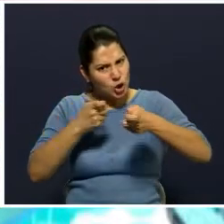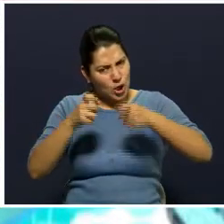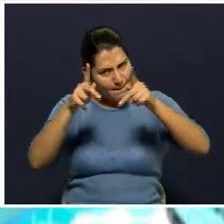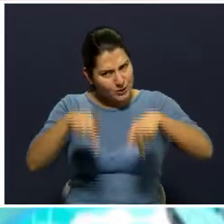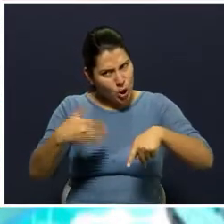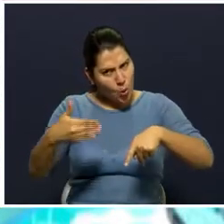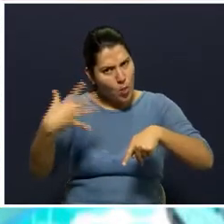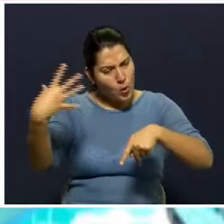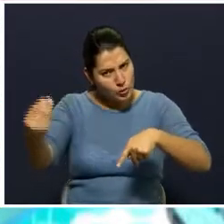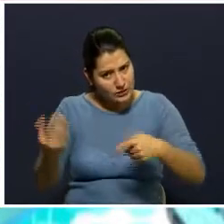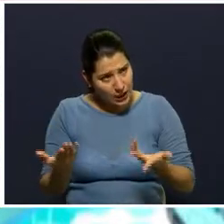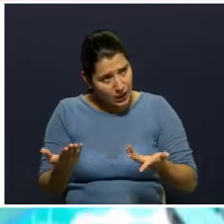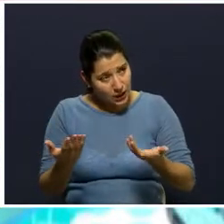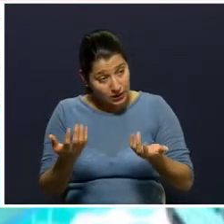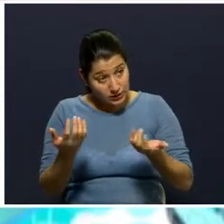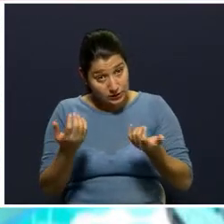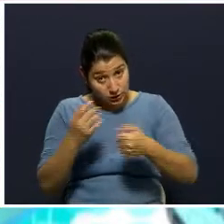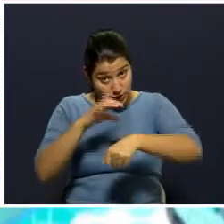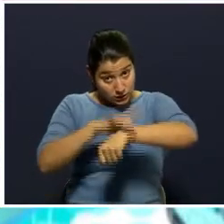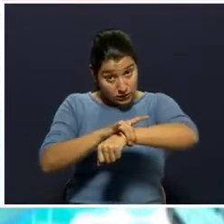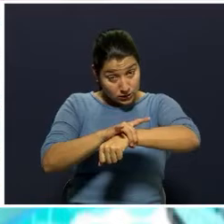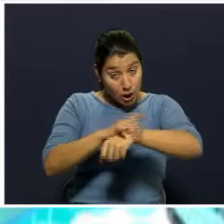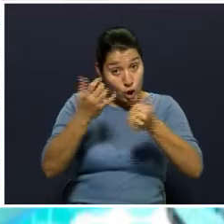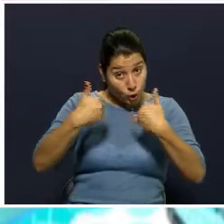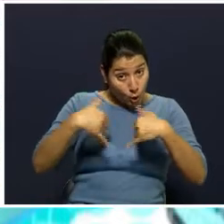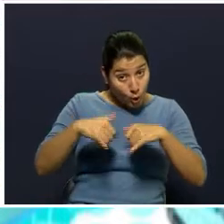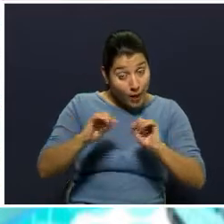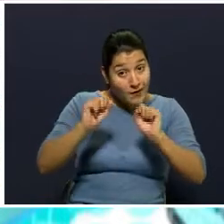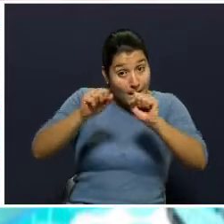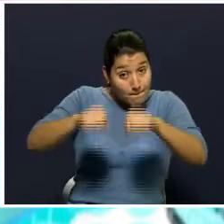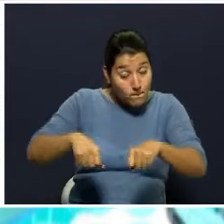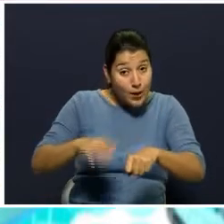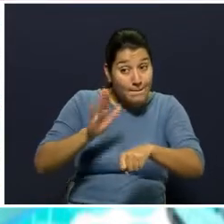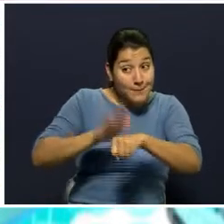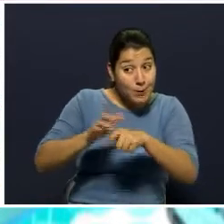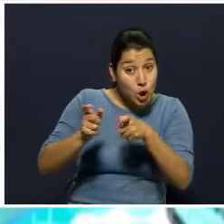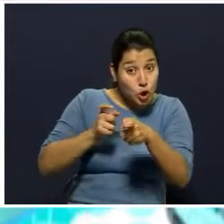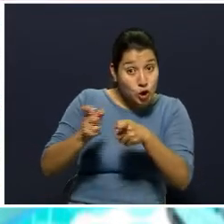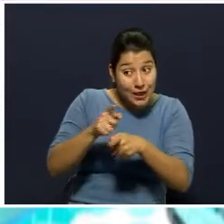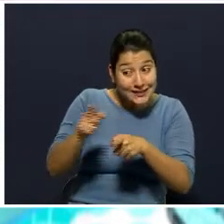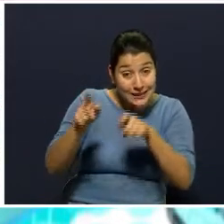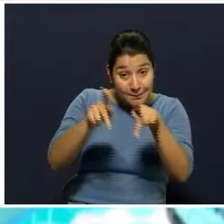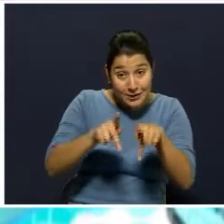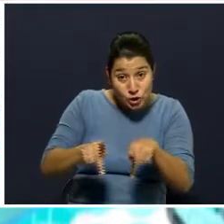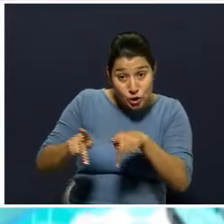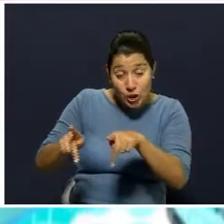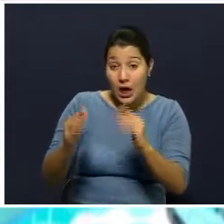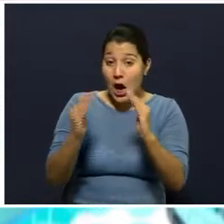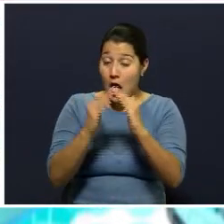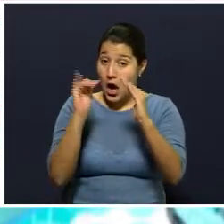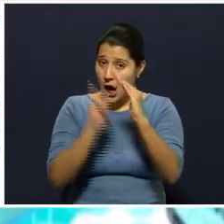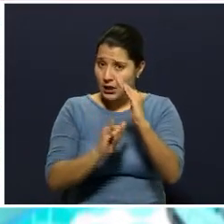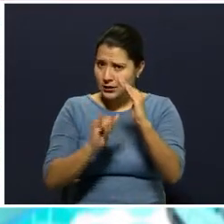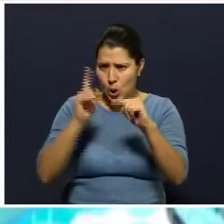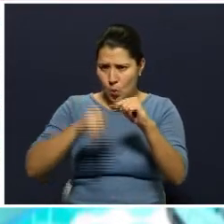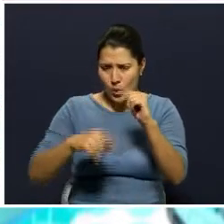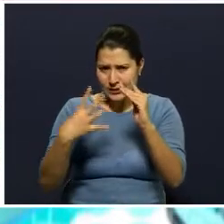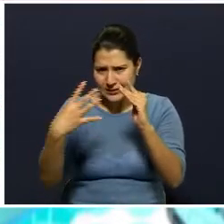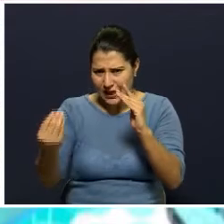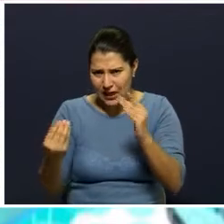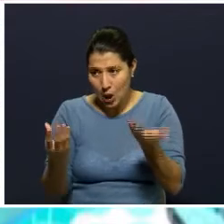¿Están esos equipos en condiciones de asegurar que estas personas no van a estar saliendo fuera de sus casas o simplemente